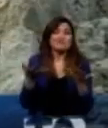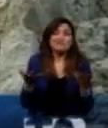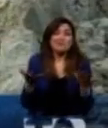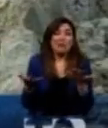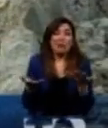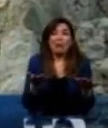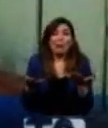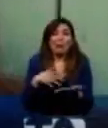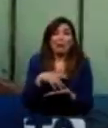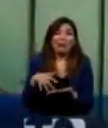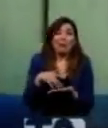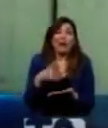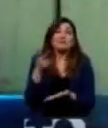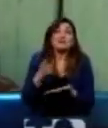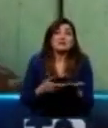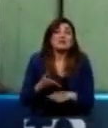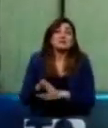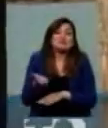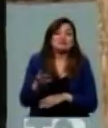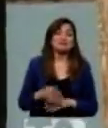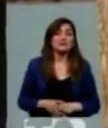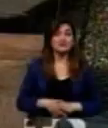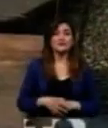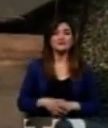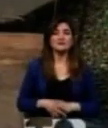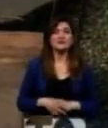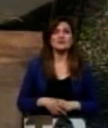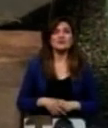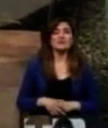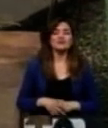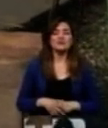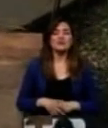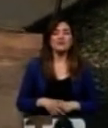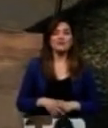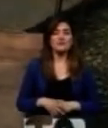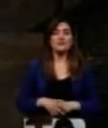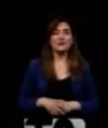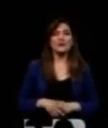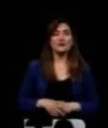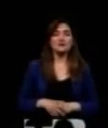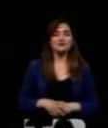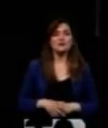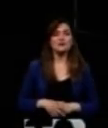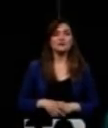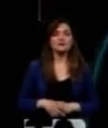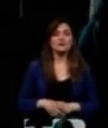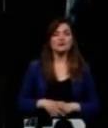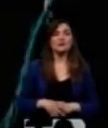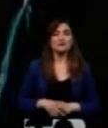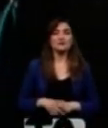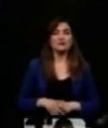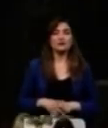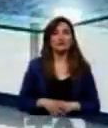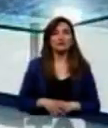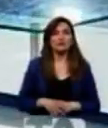es desesperanzador. En Huisne, con imágenes de Carlos Collaguazo y Darío Zapata, Helen Quiñones,